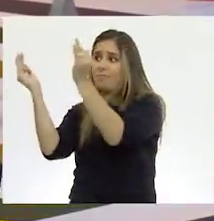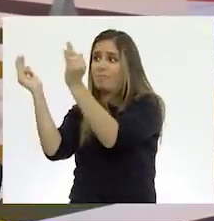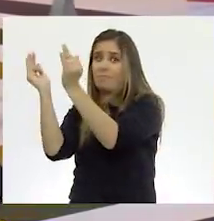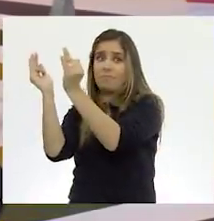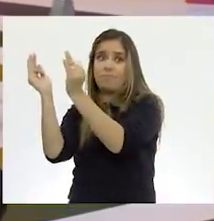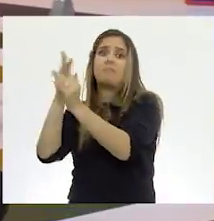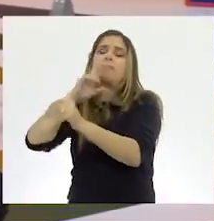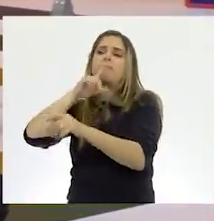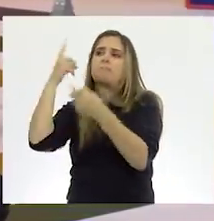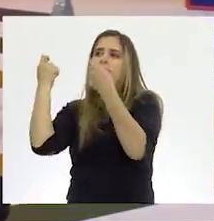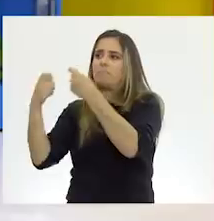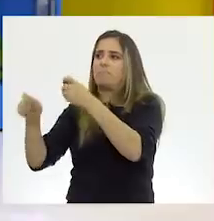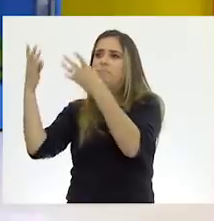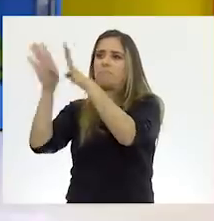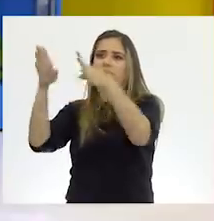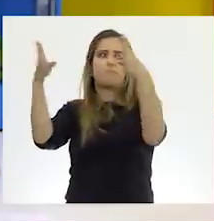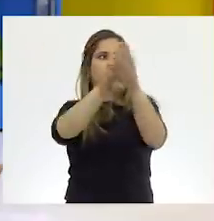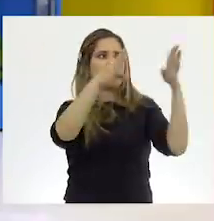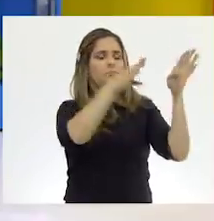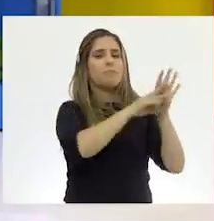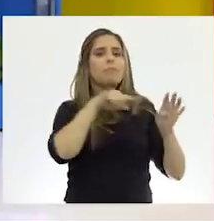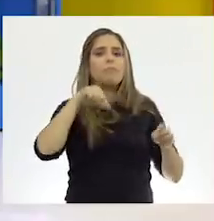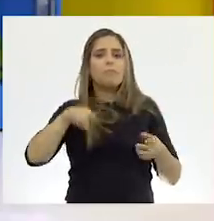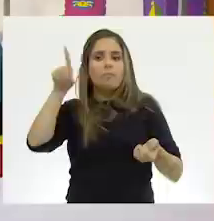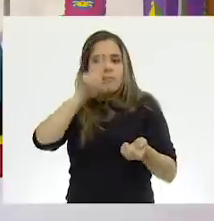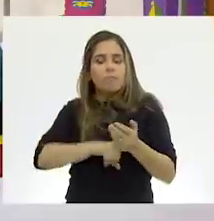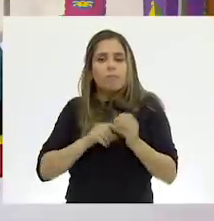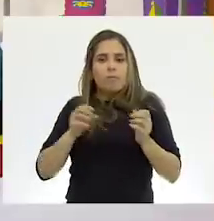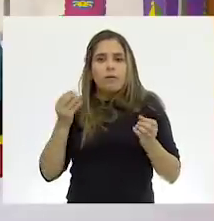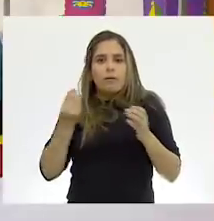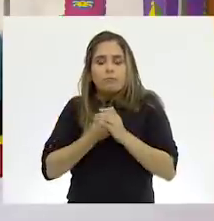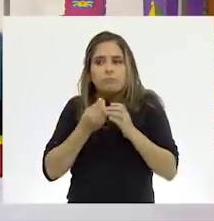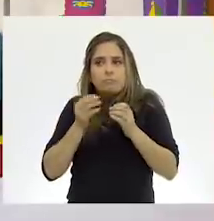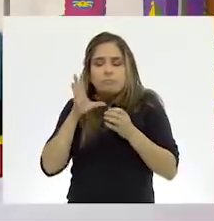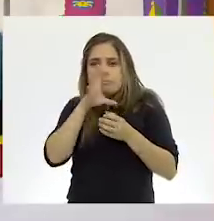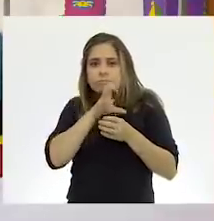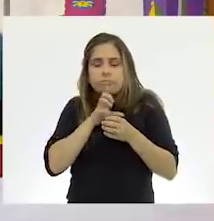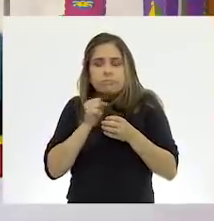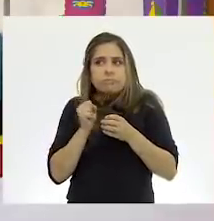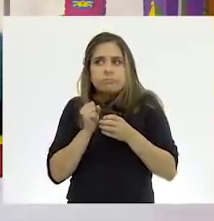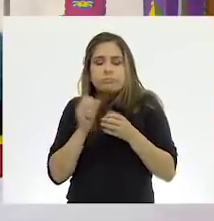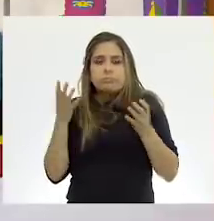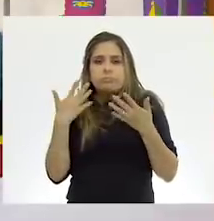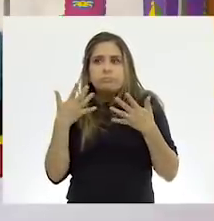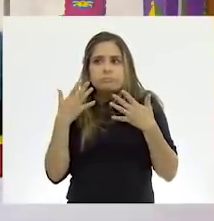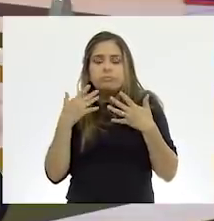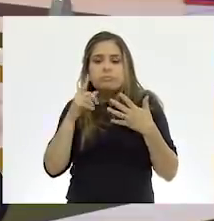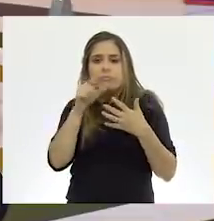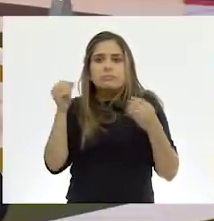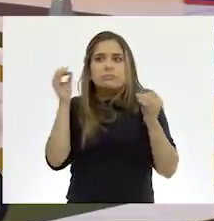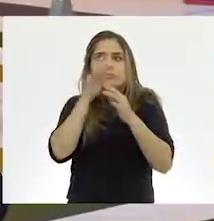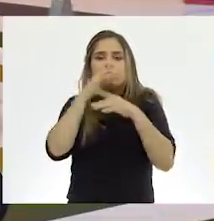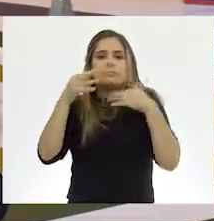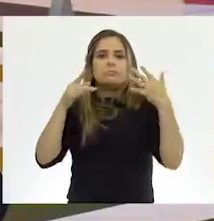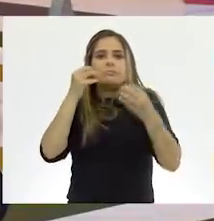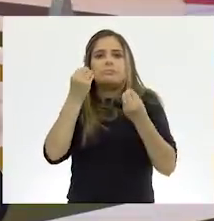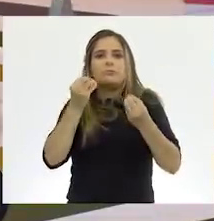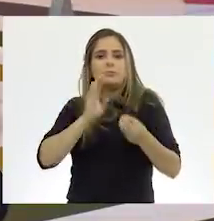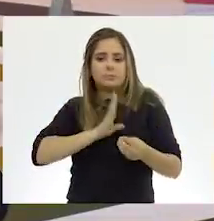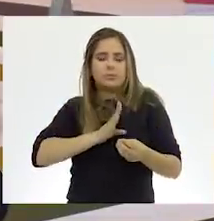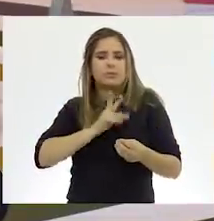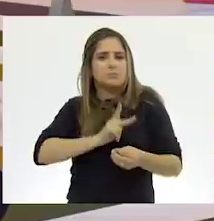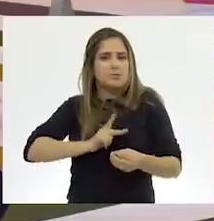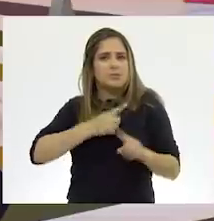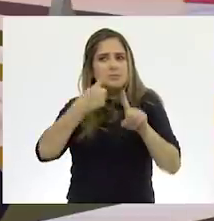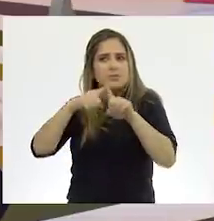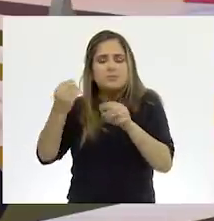quedamos encerrados, pero no se ventila el espacio. Exacto. Ok, vamos con el siguiente. Ya pusimos una de nuestras preguntas como subtítulo.